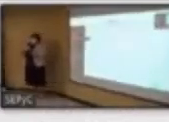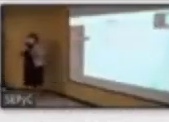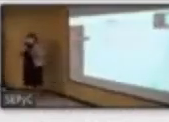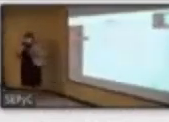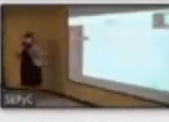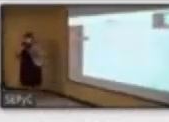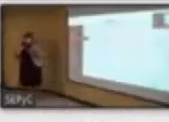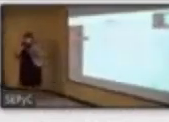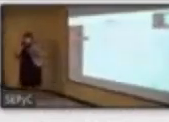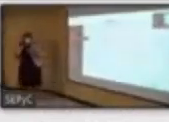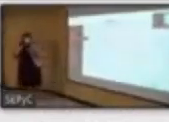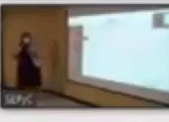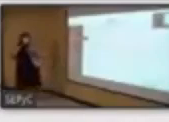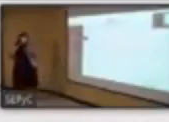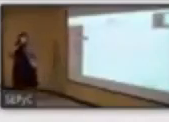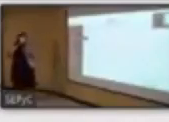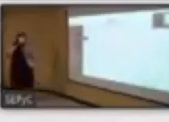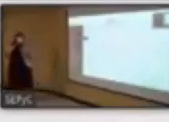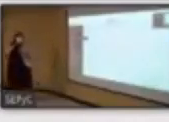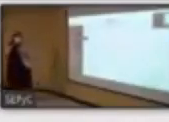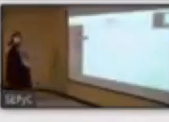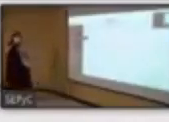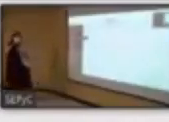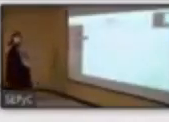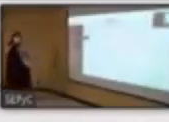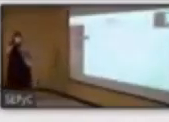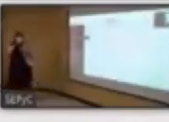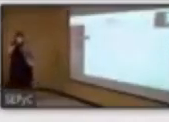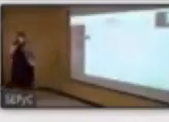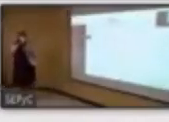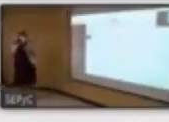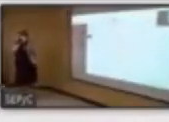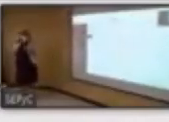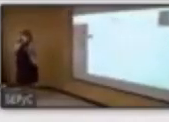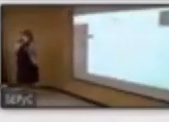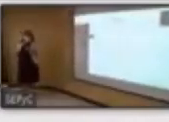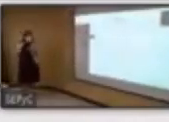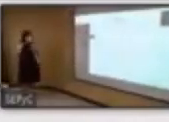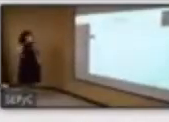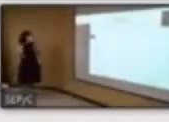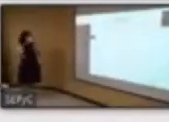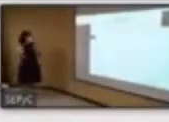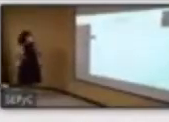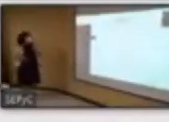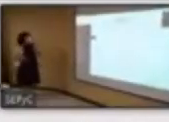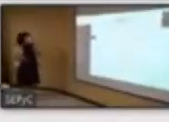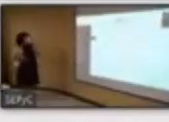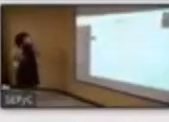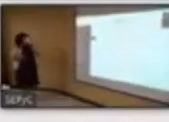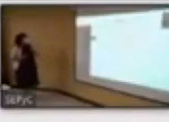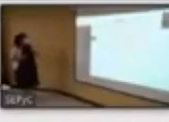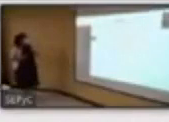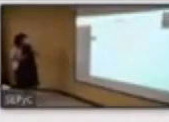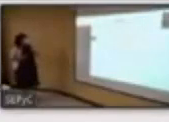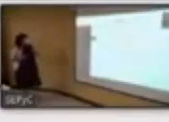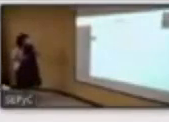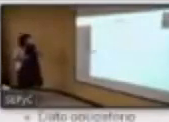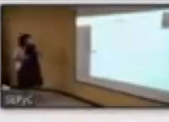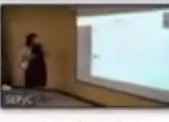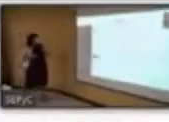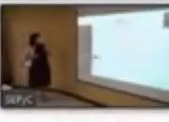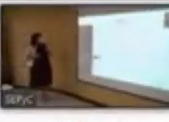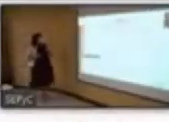a complementar a efecto de que verifiquen qué información tendría que insertarse en cada uno de ellos. Comenzamos, por